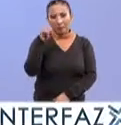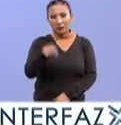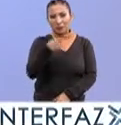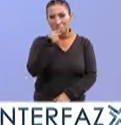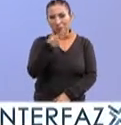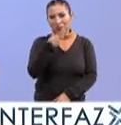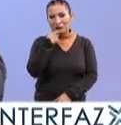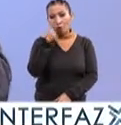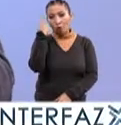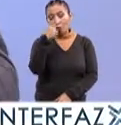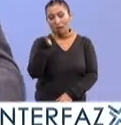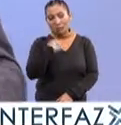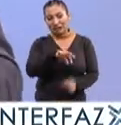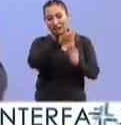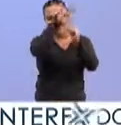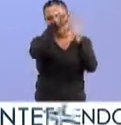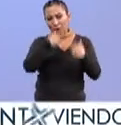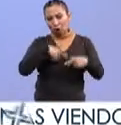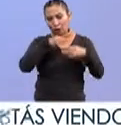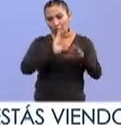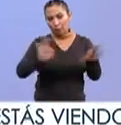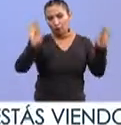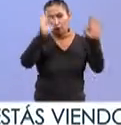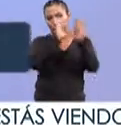precisamente veíamos uno de los protagonistas de